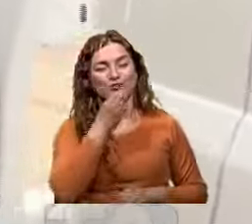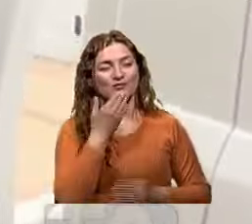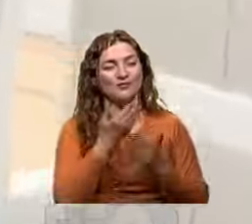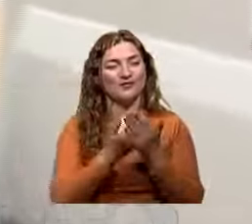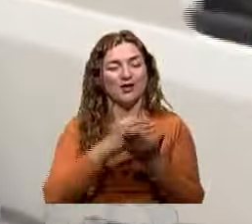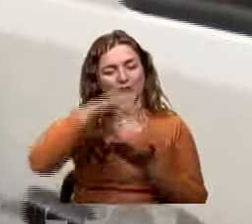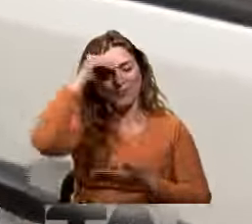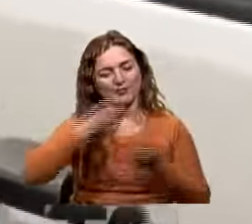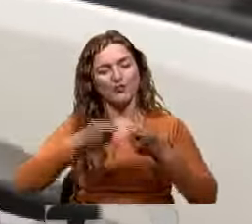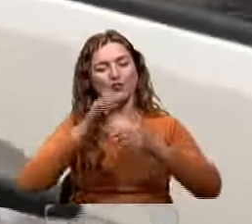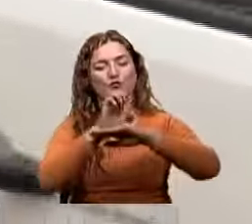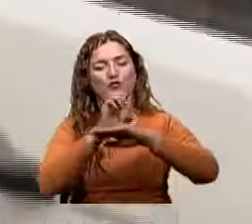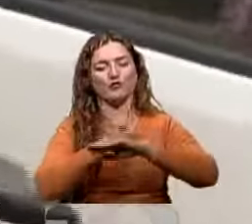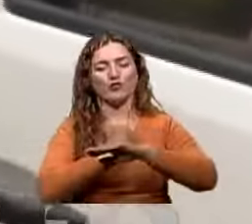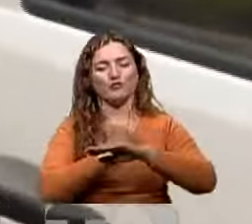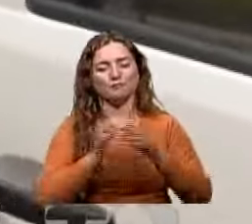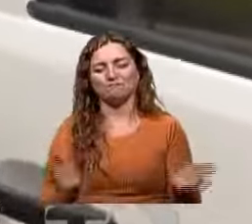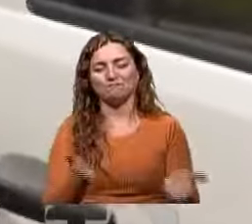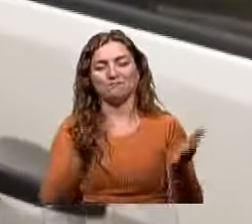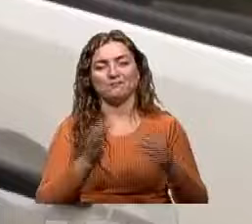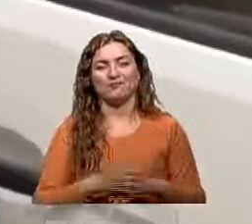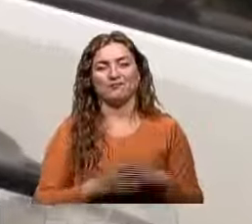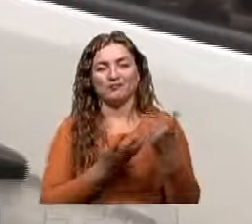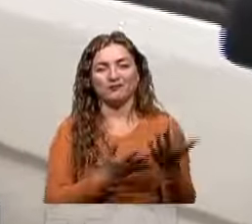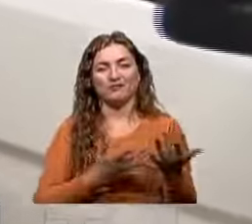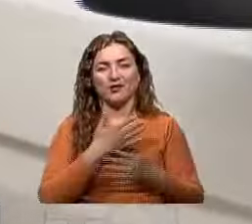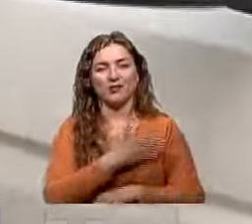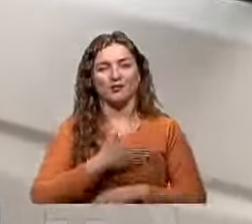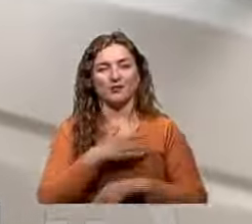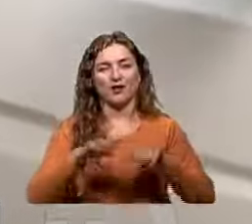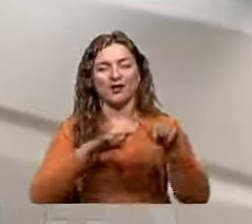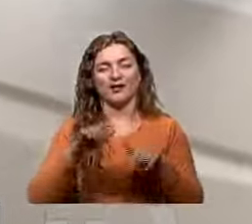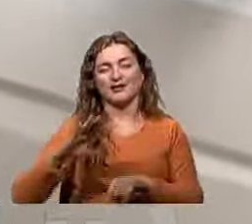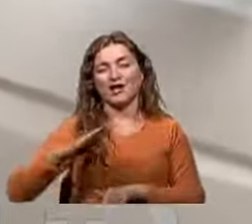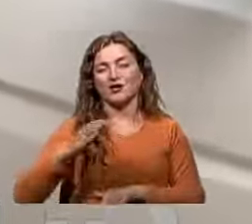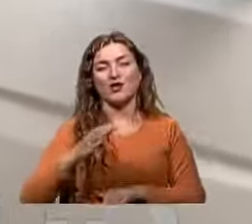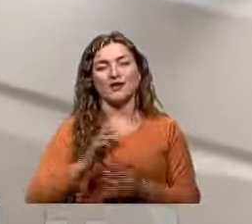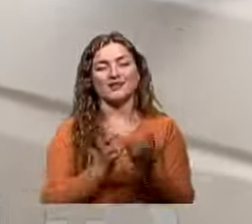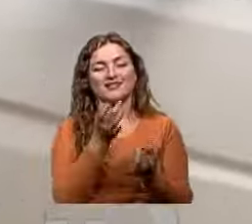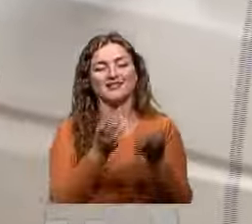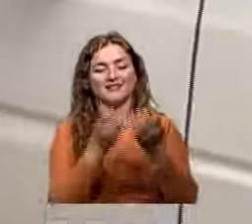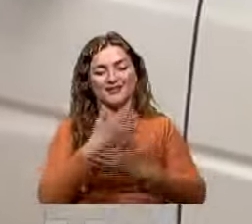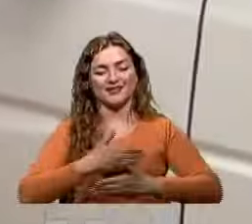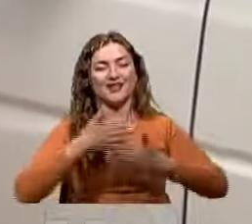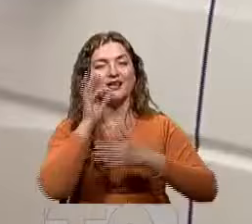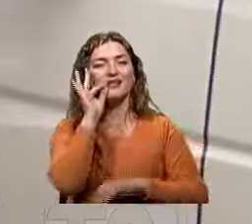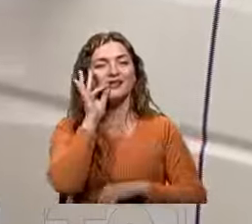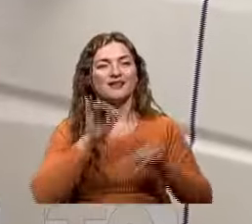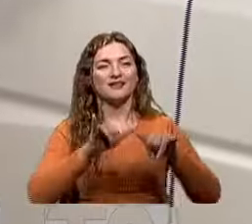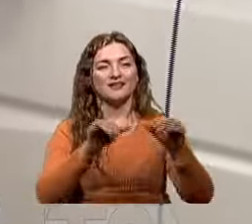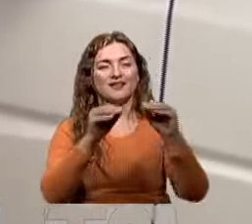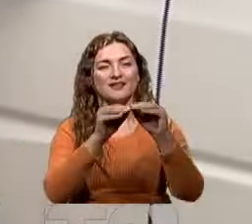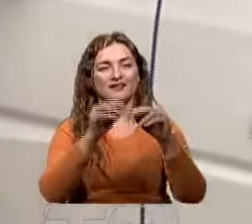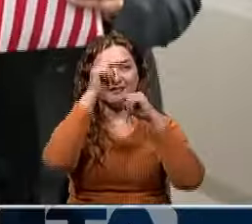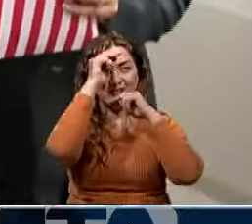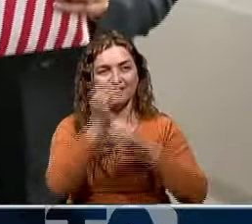los emprendimientos ecuatorianos, y miren, los esperamos, por favor, aquí en el Señor Canguil para que puedan disfrutar de estas delicias. Continuamos en